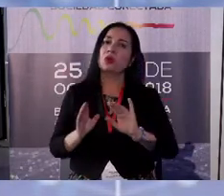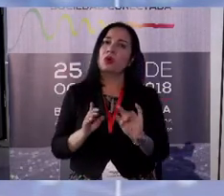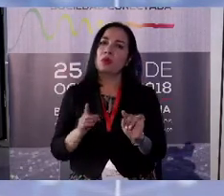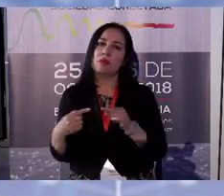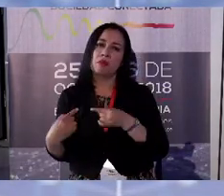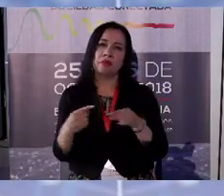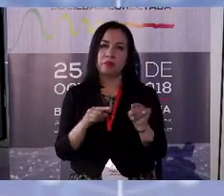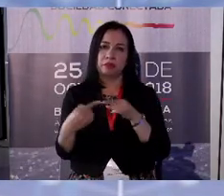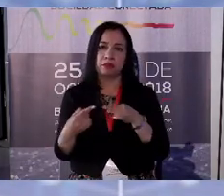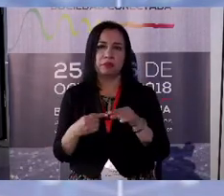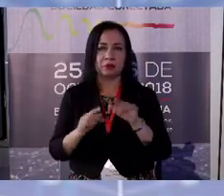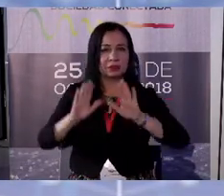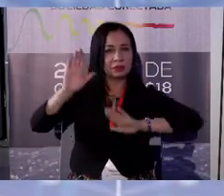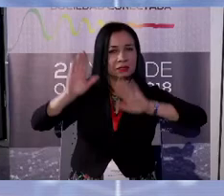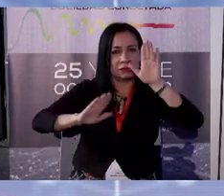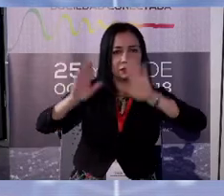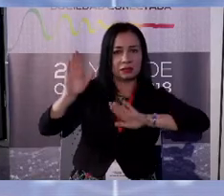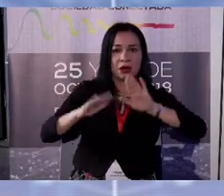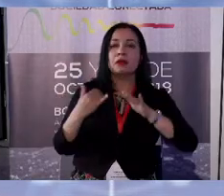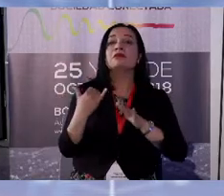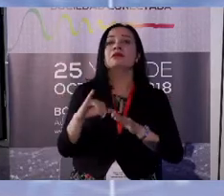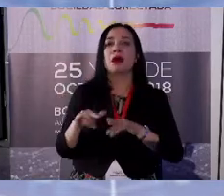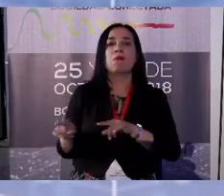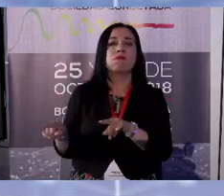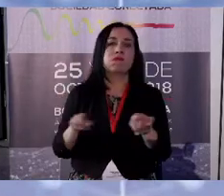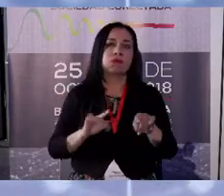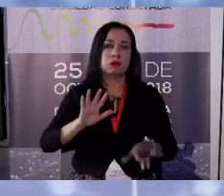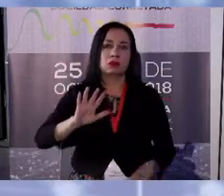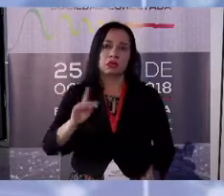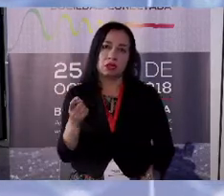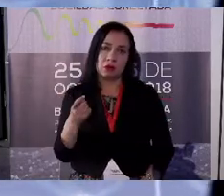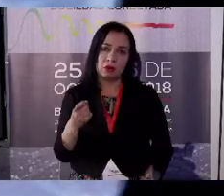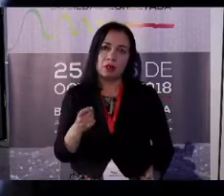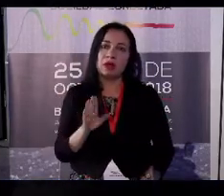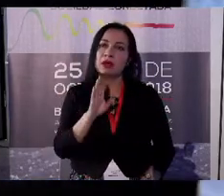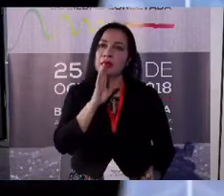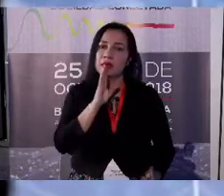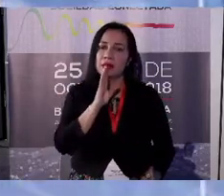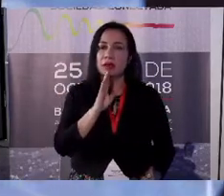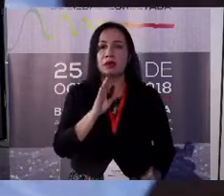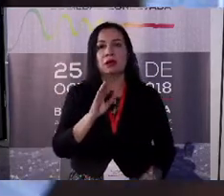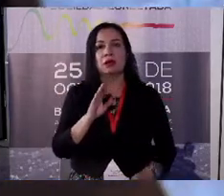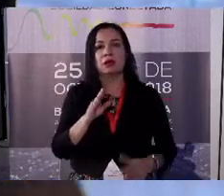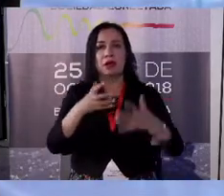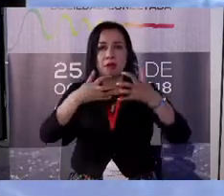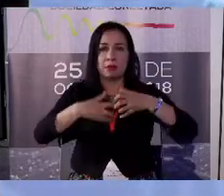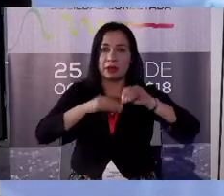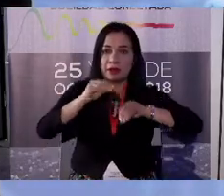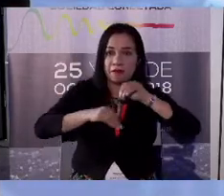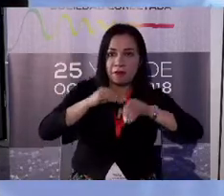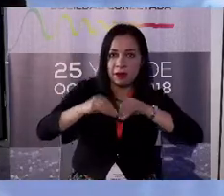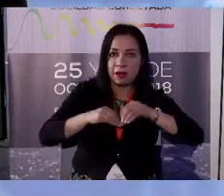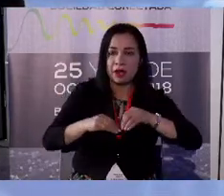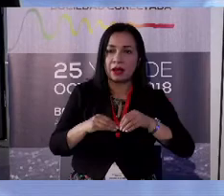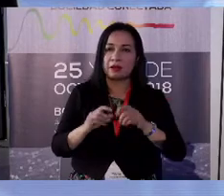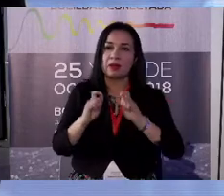subasta ya realizados para 5G, de parte de los fabricantes y operadores que ya han surtido este